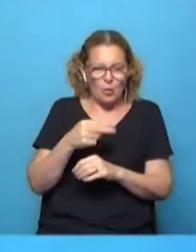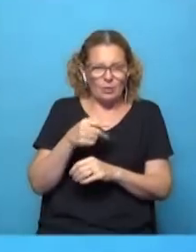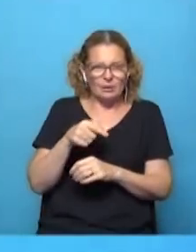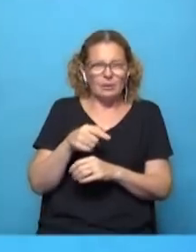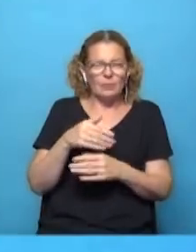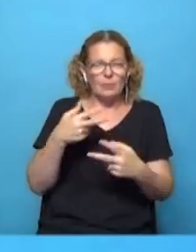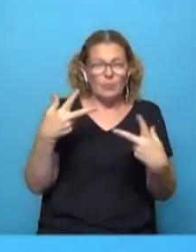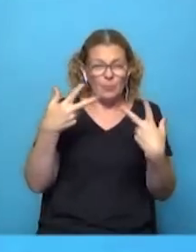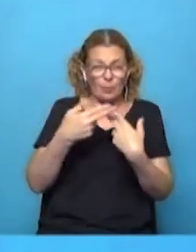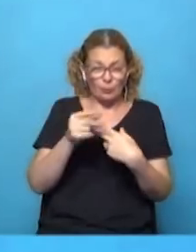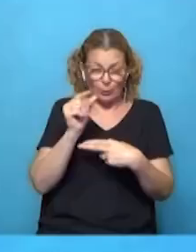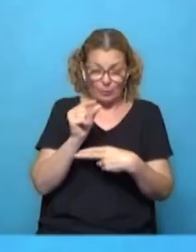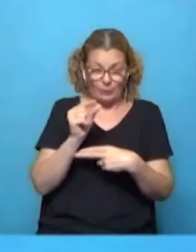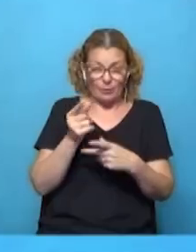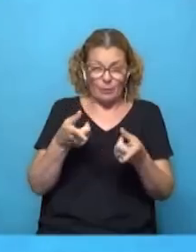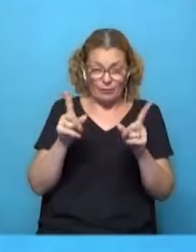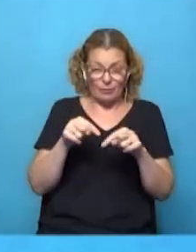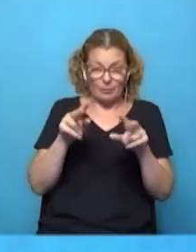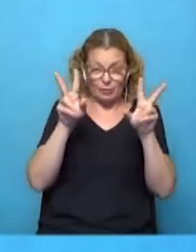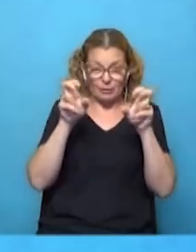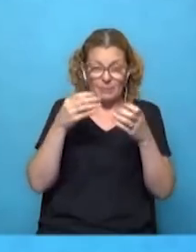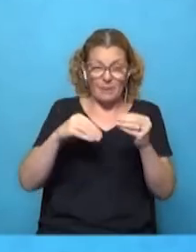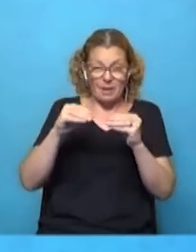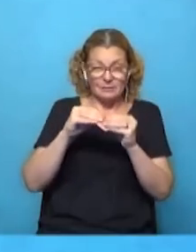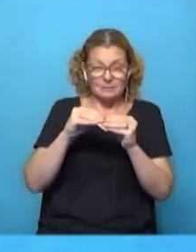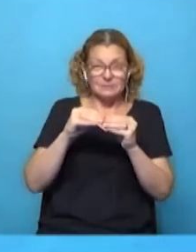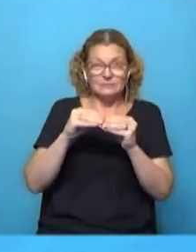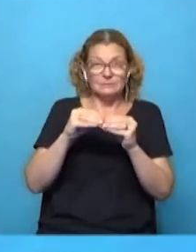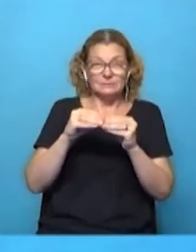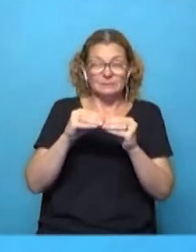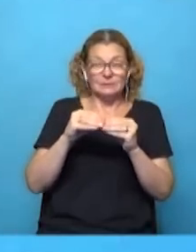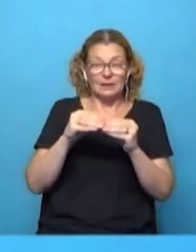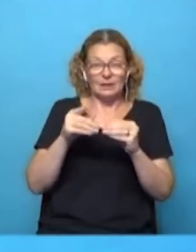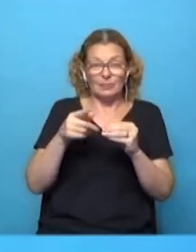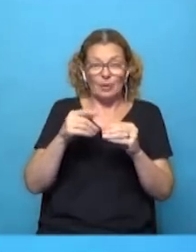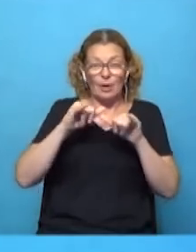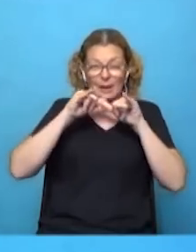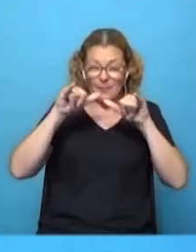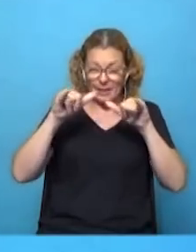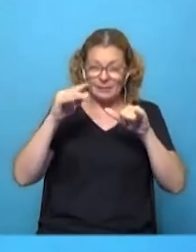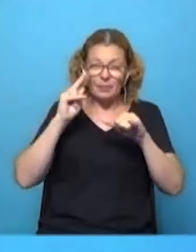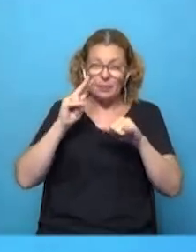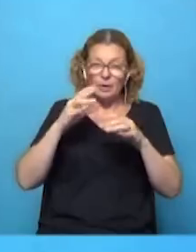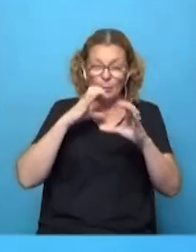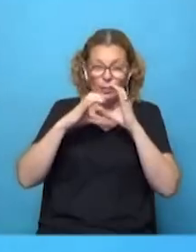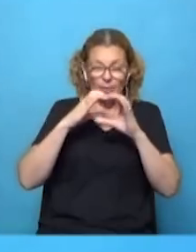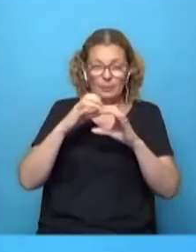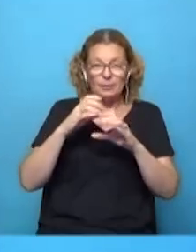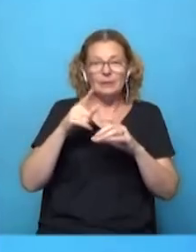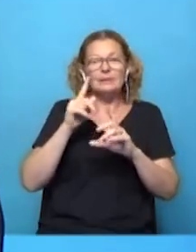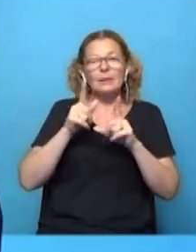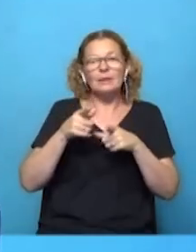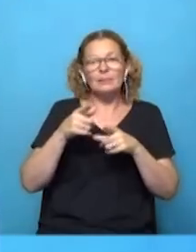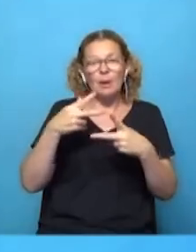valenti le propongo hacer una pequeña pausa tenemos algunos temitas más y nos vamos a meter de cara también lo que va a ser la la campaña su mirada también como comunicador Y publicista